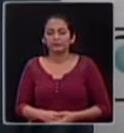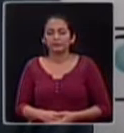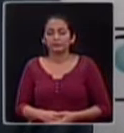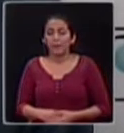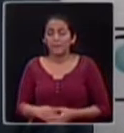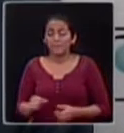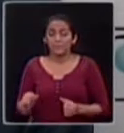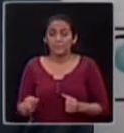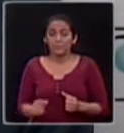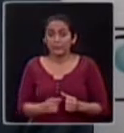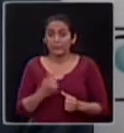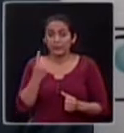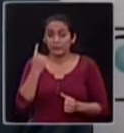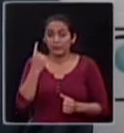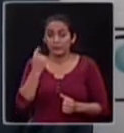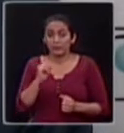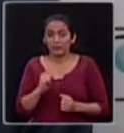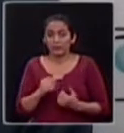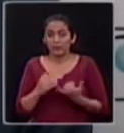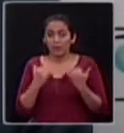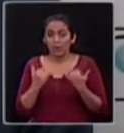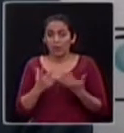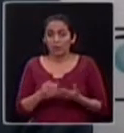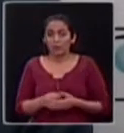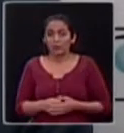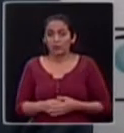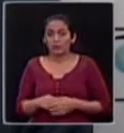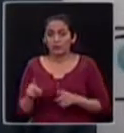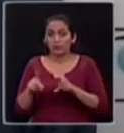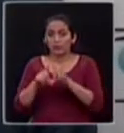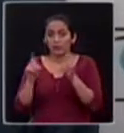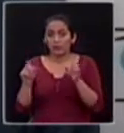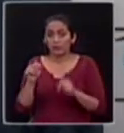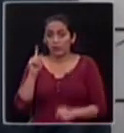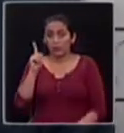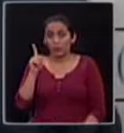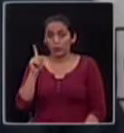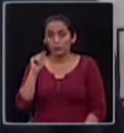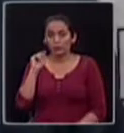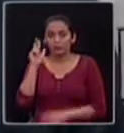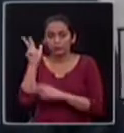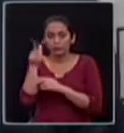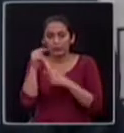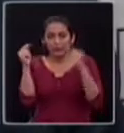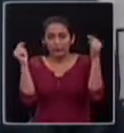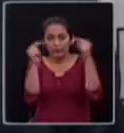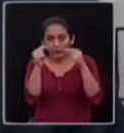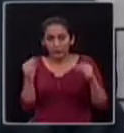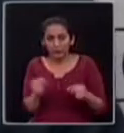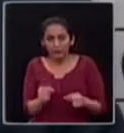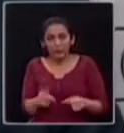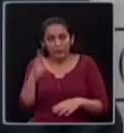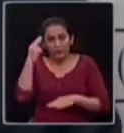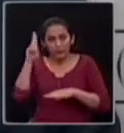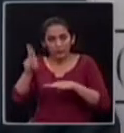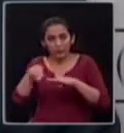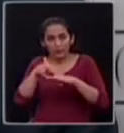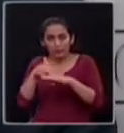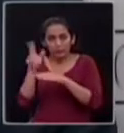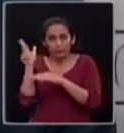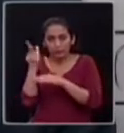se ceda los derechos a transmisión del campeonato nacional después de un